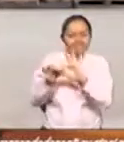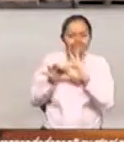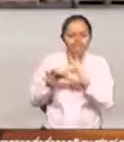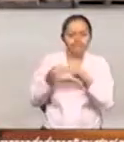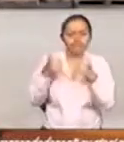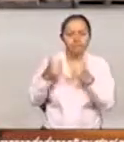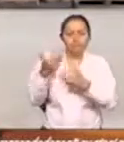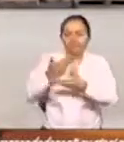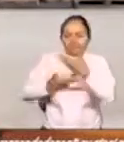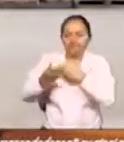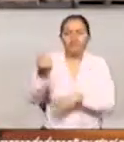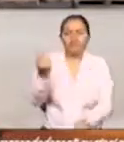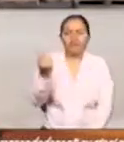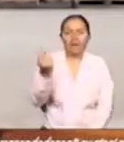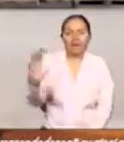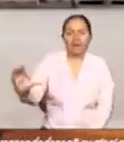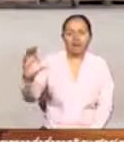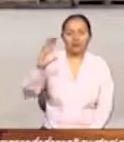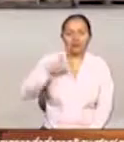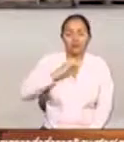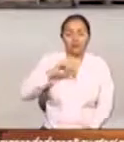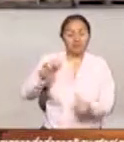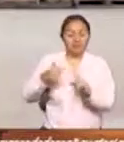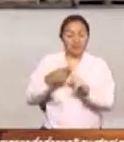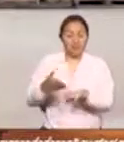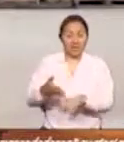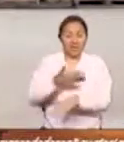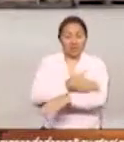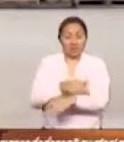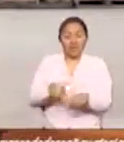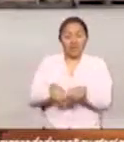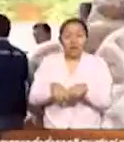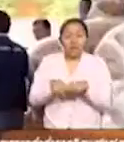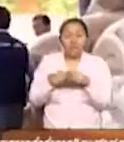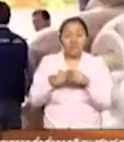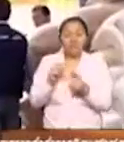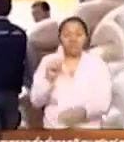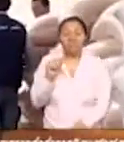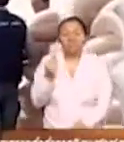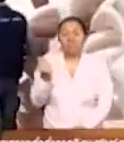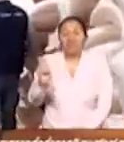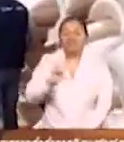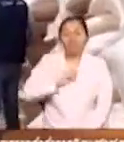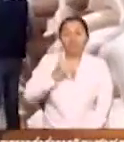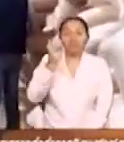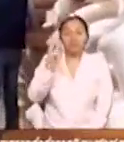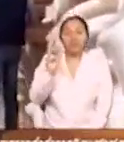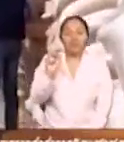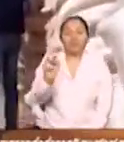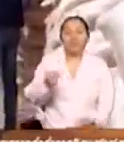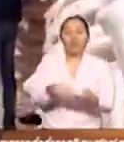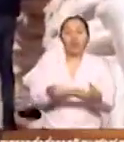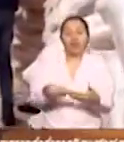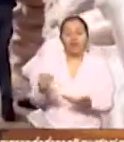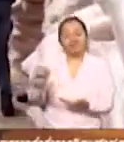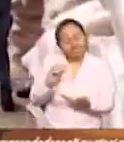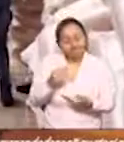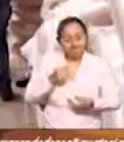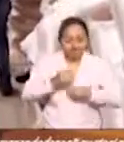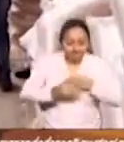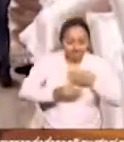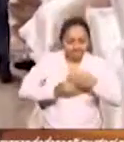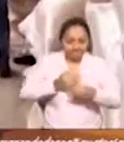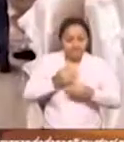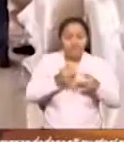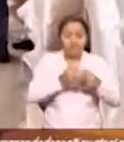del intercambio financiero realmente. En un inicio se empezó con una relación pequeña con $20,000. Hemos tenido entidades